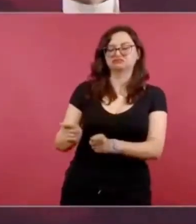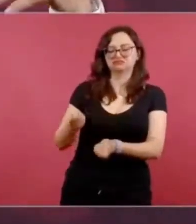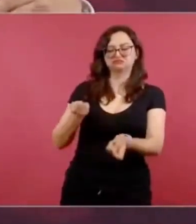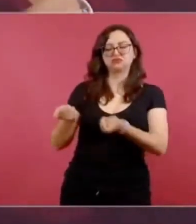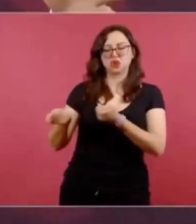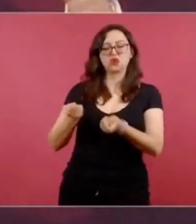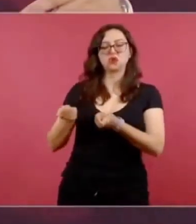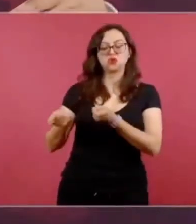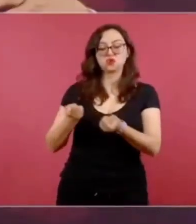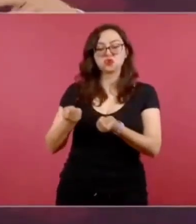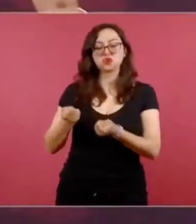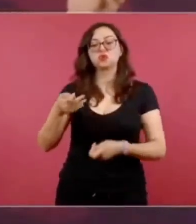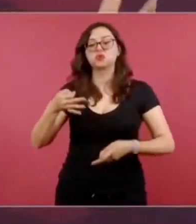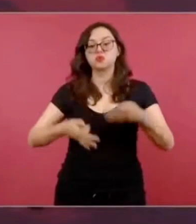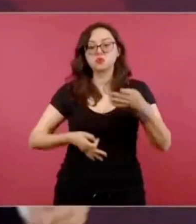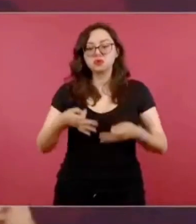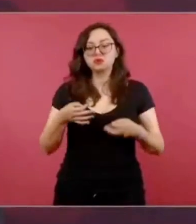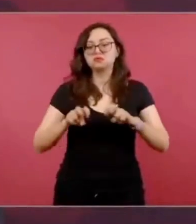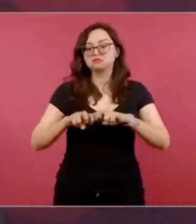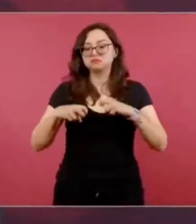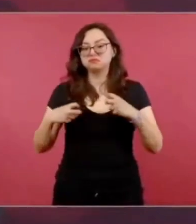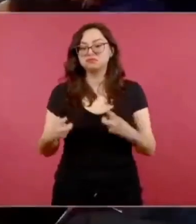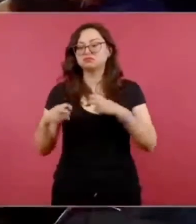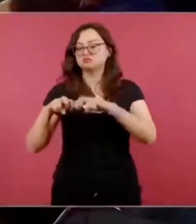jueces, magistrados, ministros,